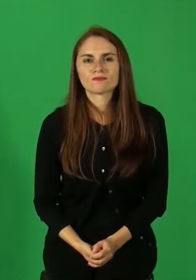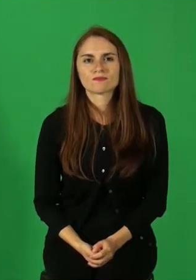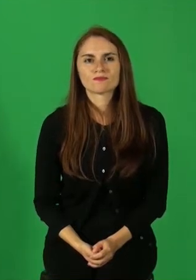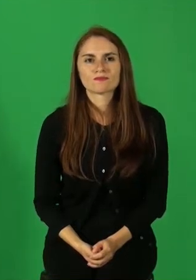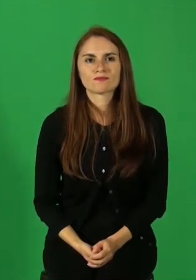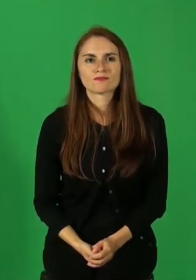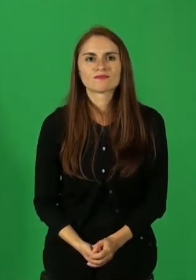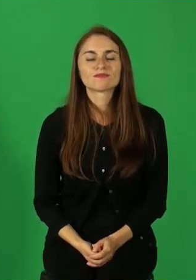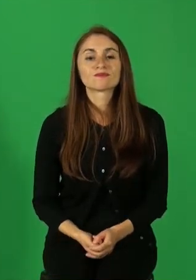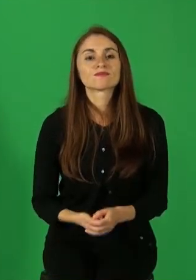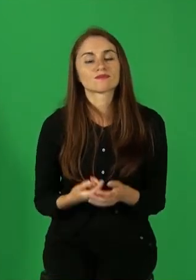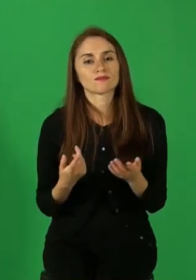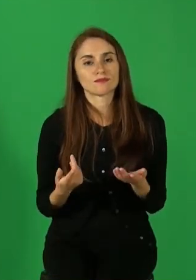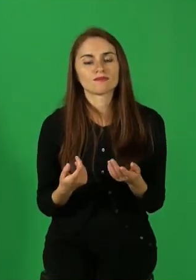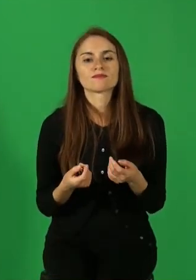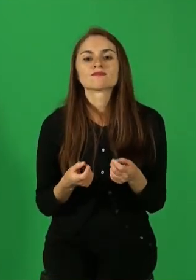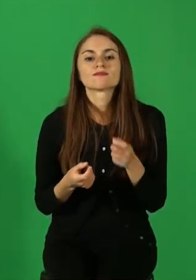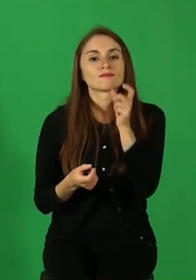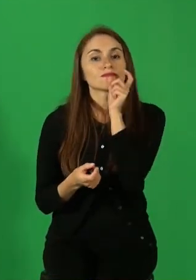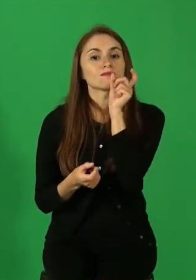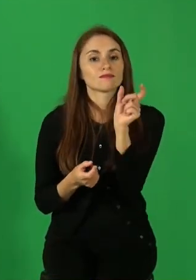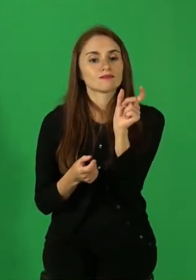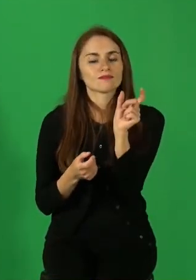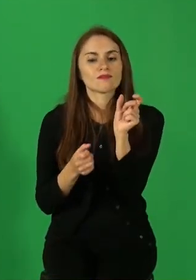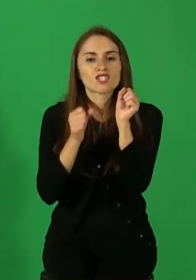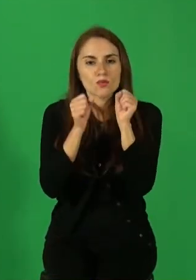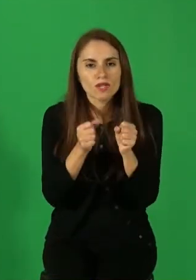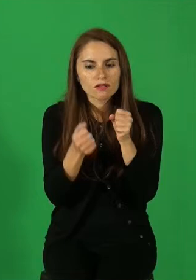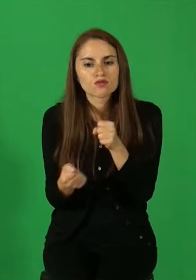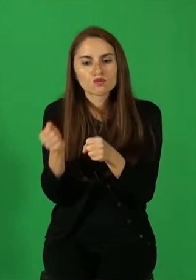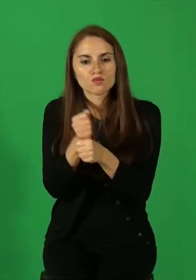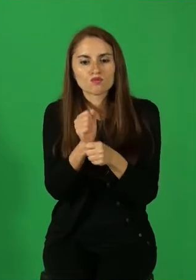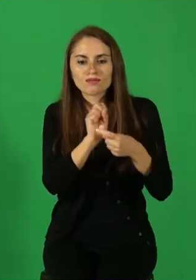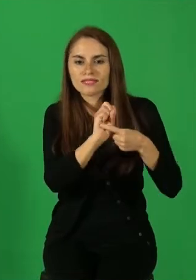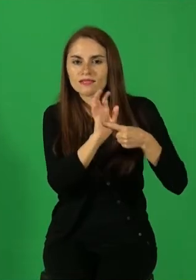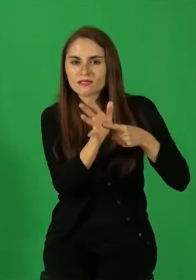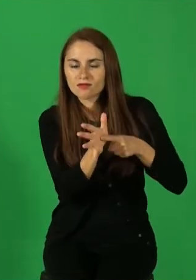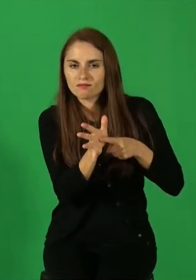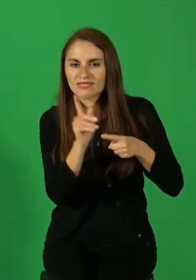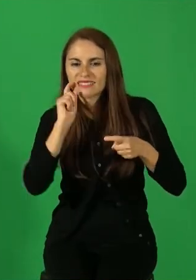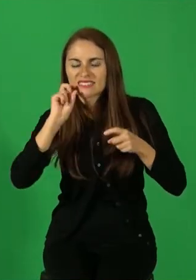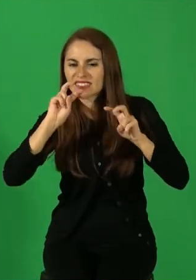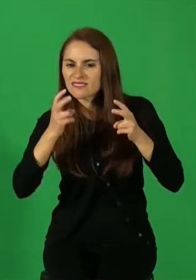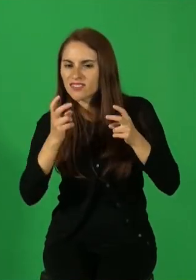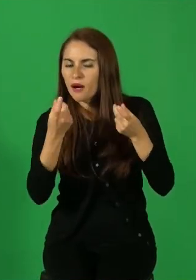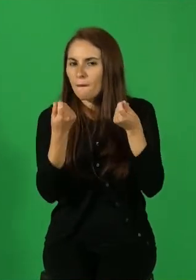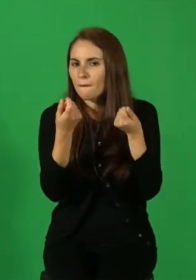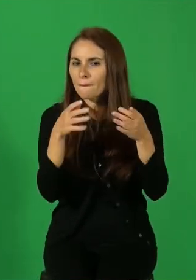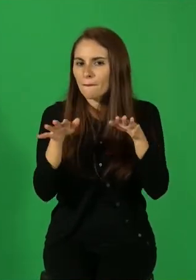sustitución, de un término por otro que signifique algo parecido.